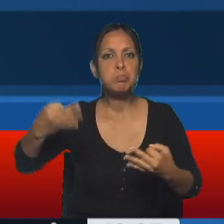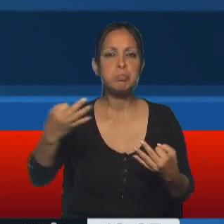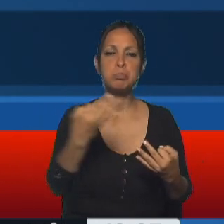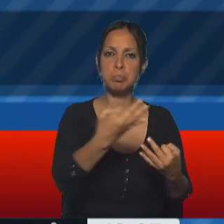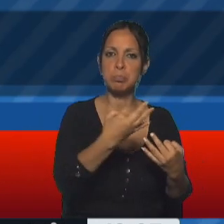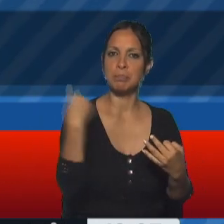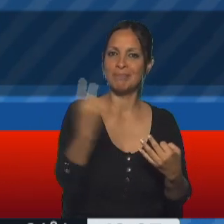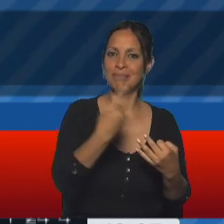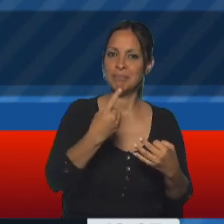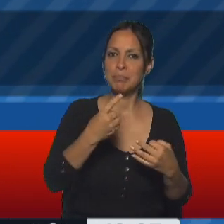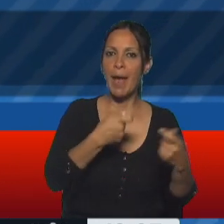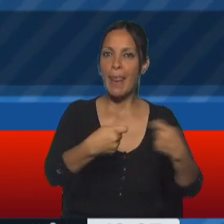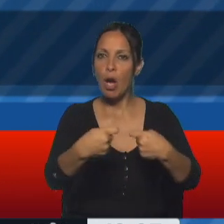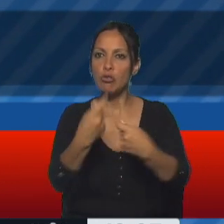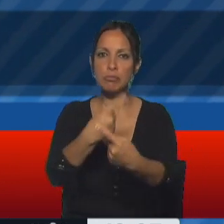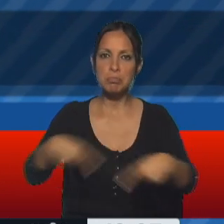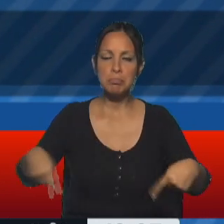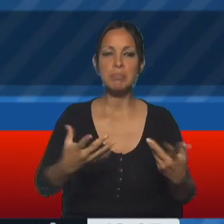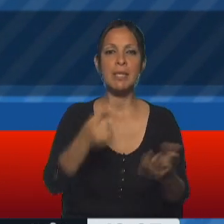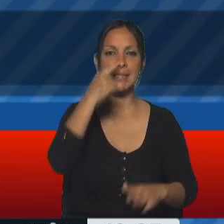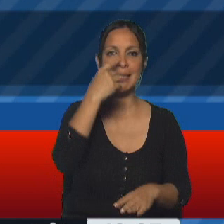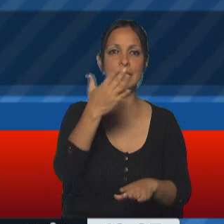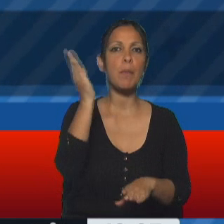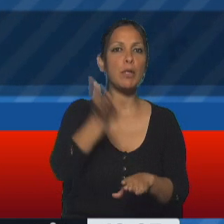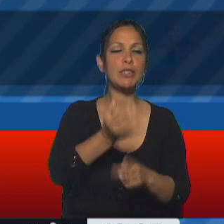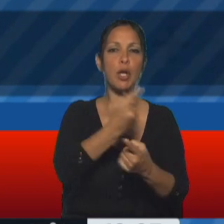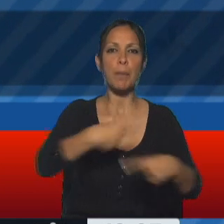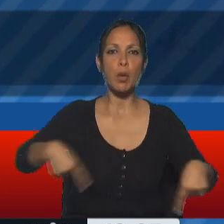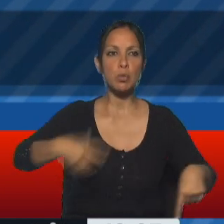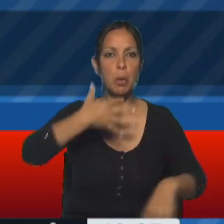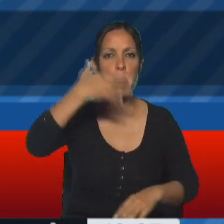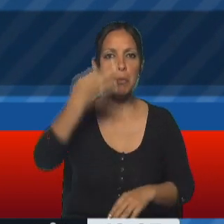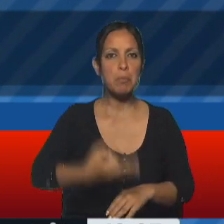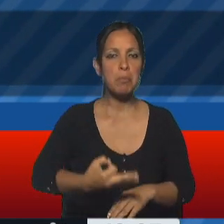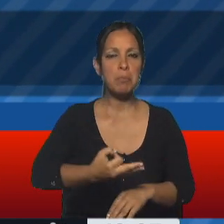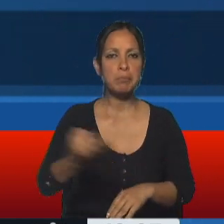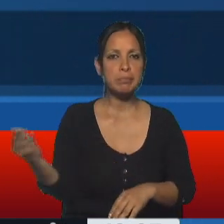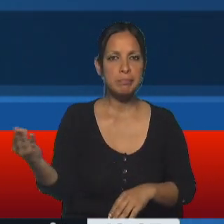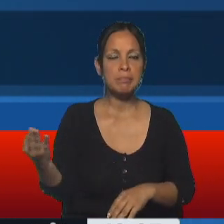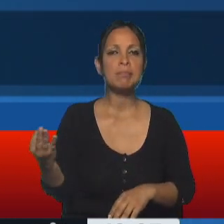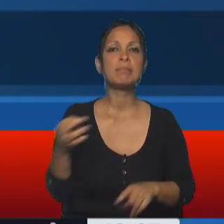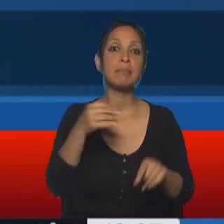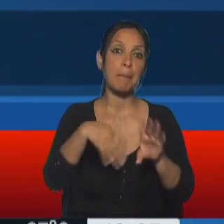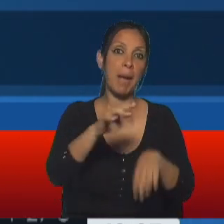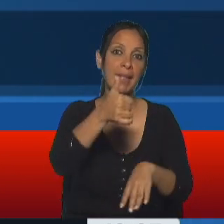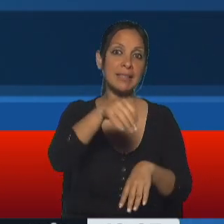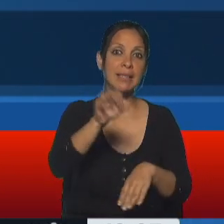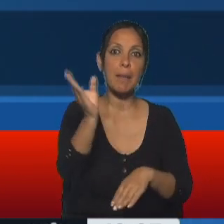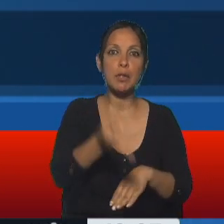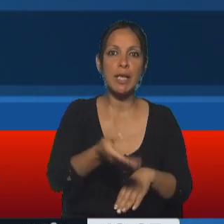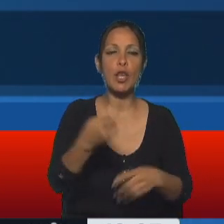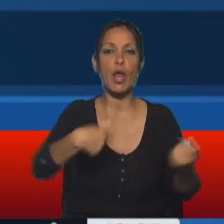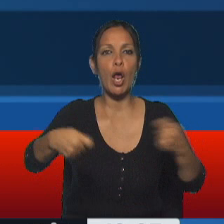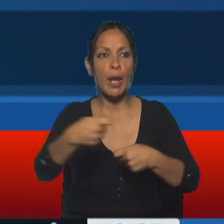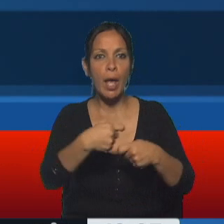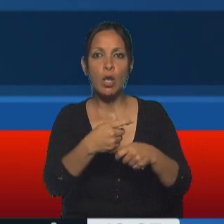amplio, diríamos con 75% de los productos cumplidos en más del 60% de los comercios que